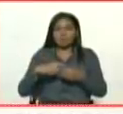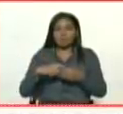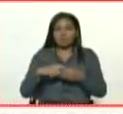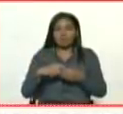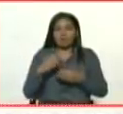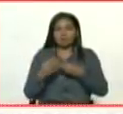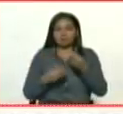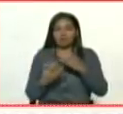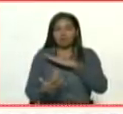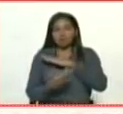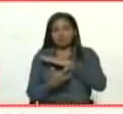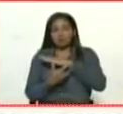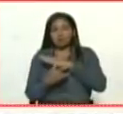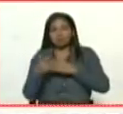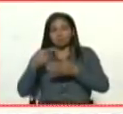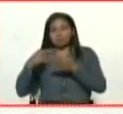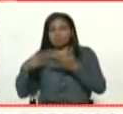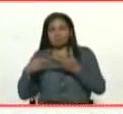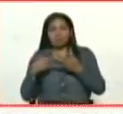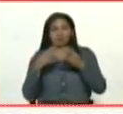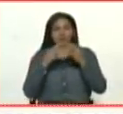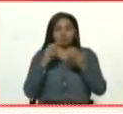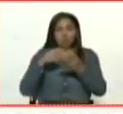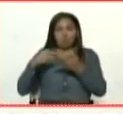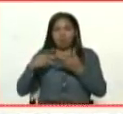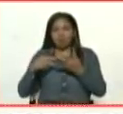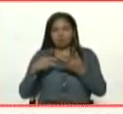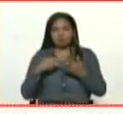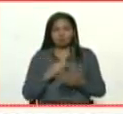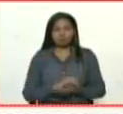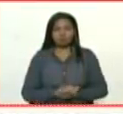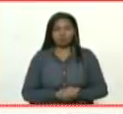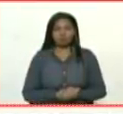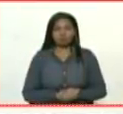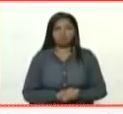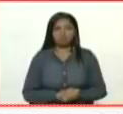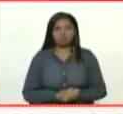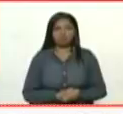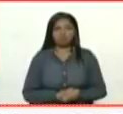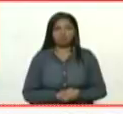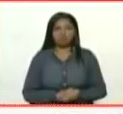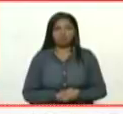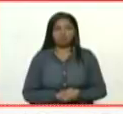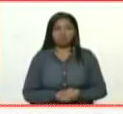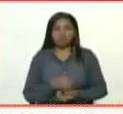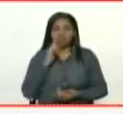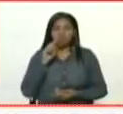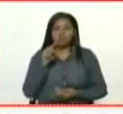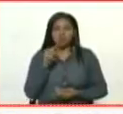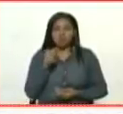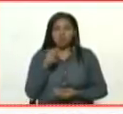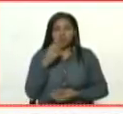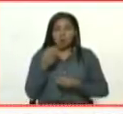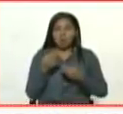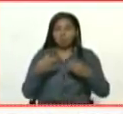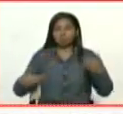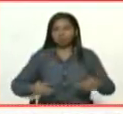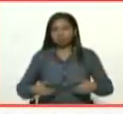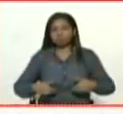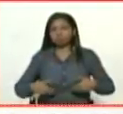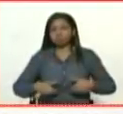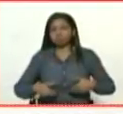llama? Tecnología, software, hardware, todas esas cosas. Nuestras mentes tuvieron que parir